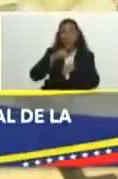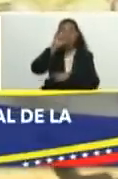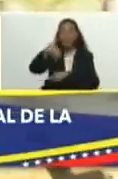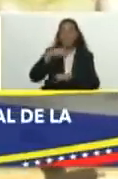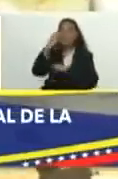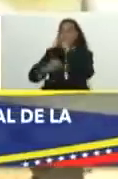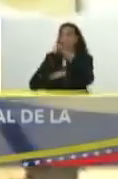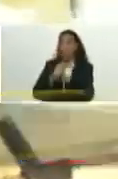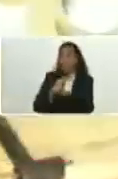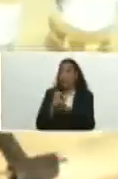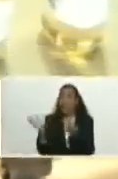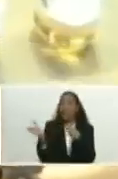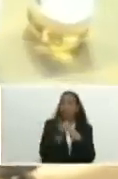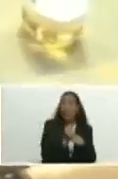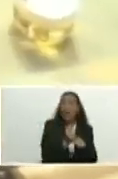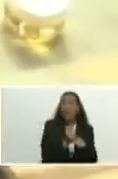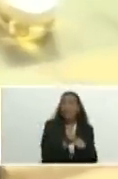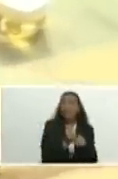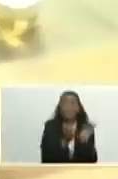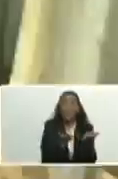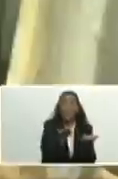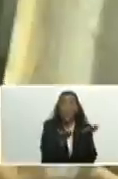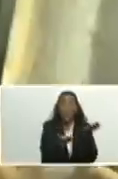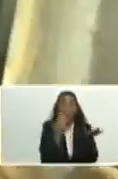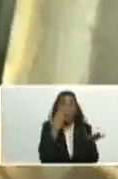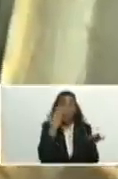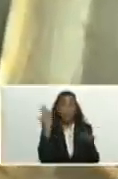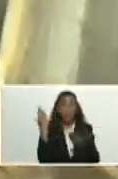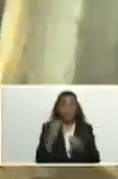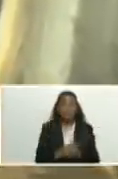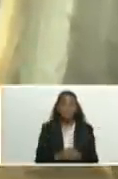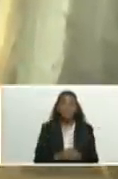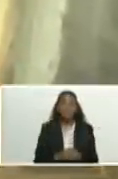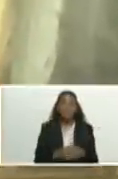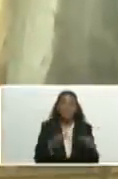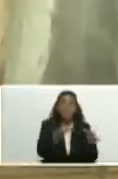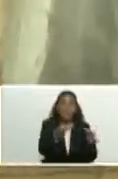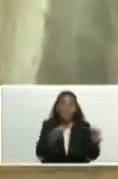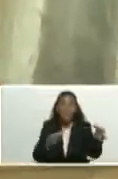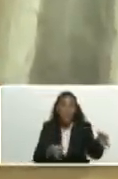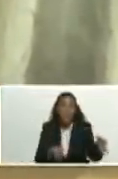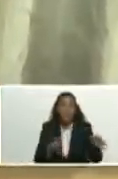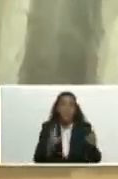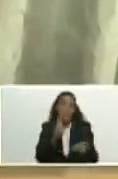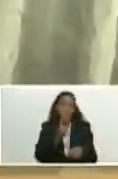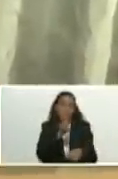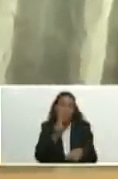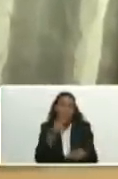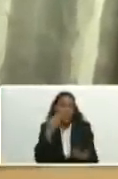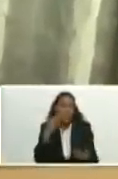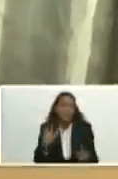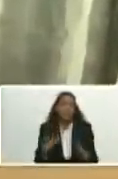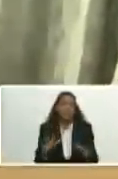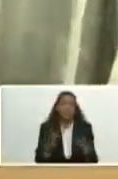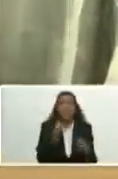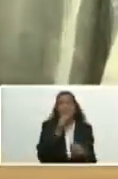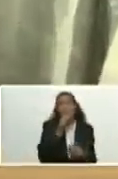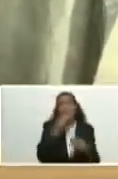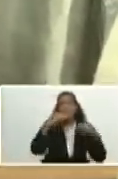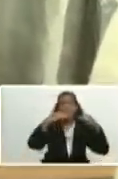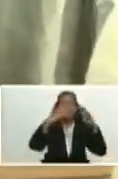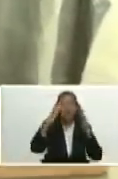encontramos desde el espesor de 4 milímetros a 11 micras. Como el doméstico, como lo ven